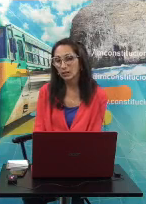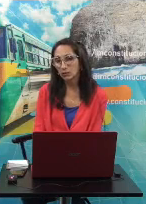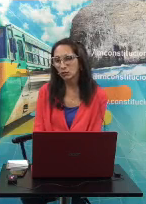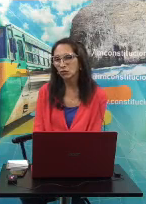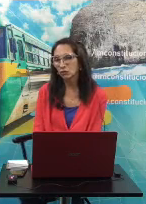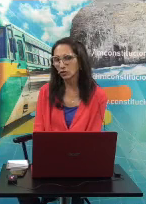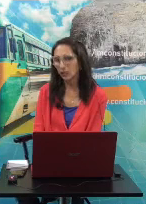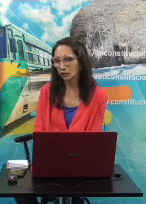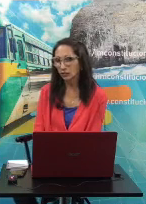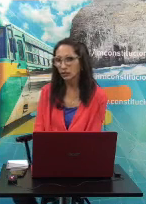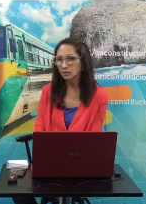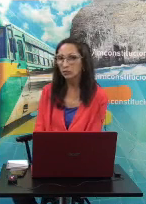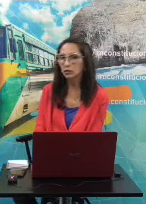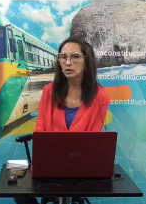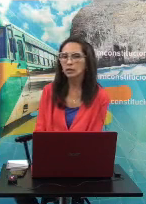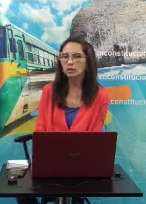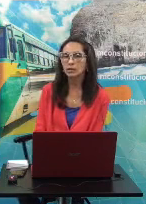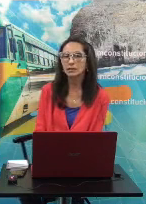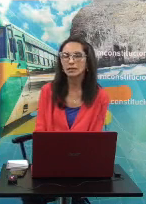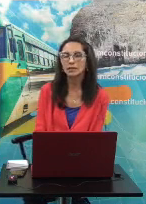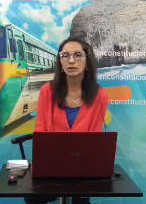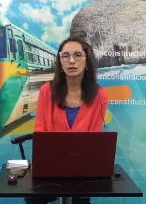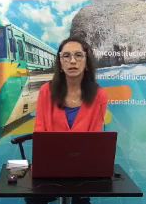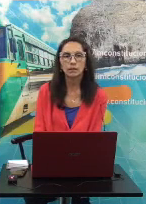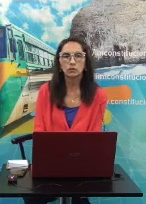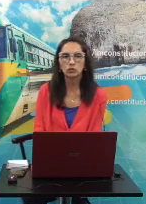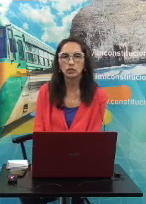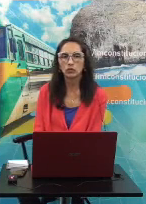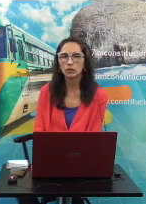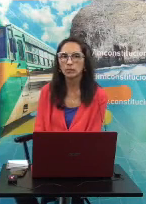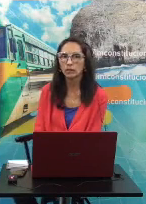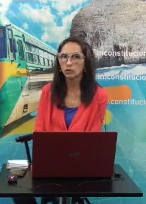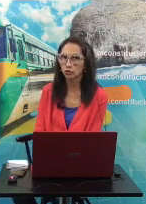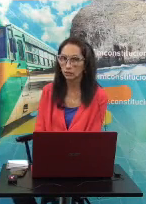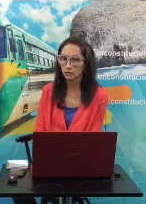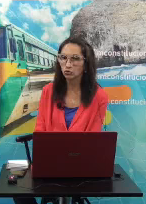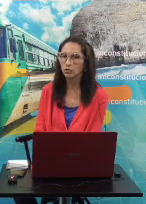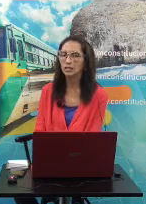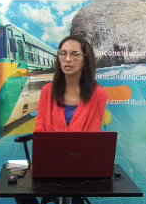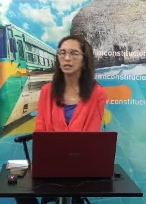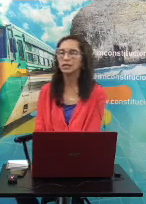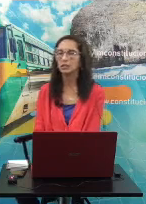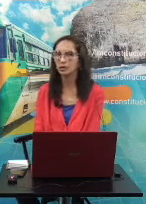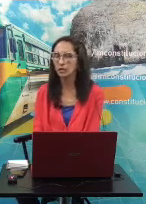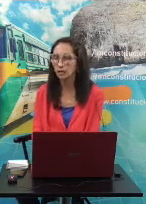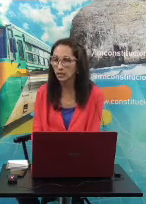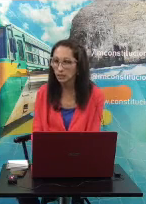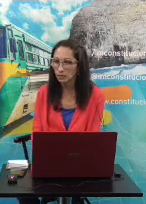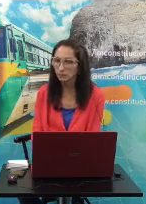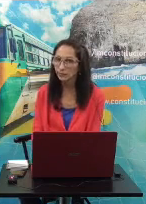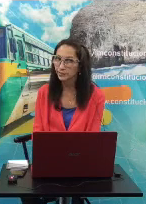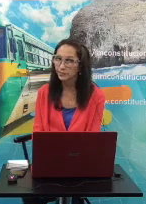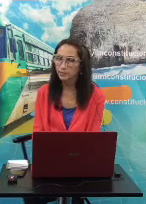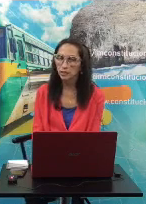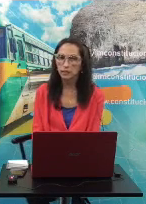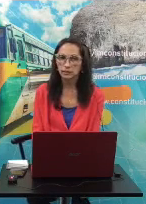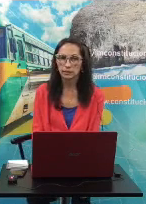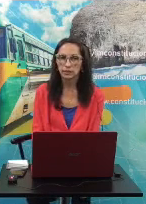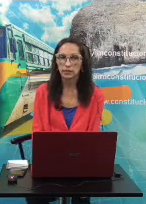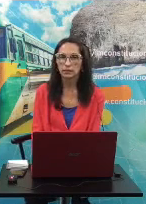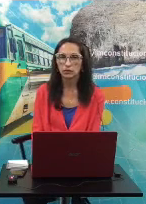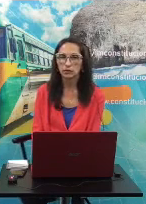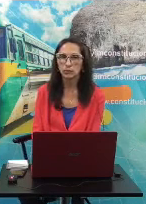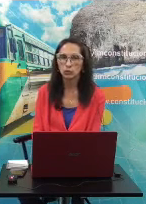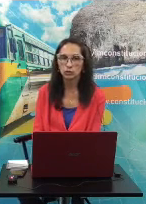yo lo habría puesto en condicional eso, ¿verdad? Se podría dar más libertades a las personas con ambas dosis. Yo diría que por ahí